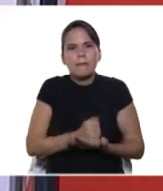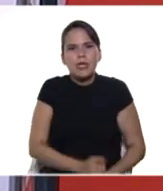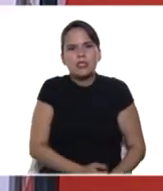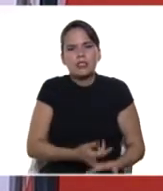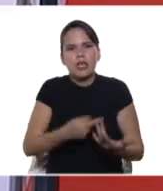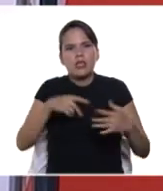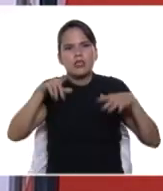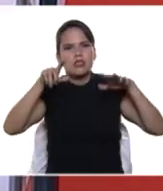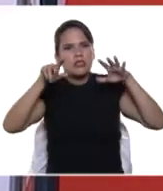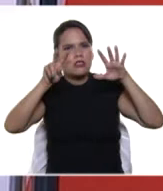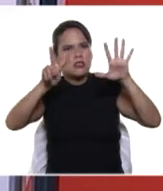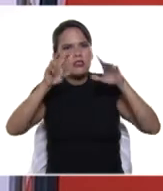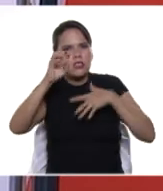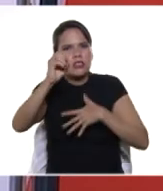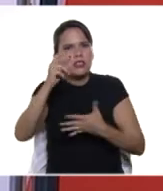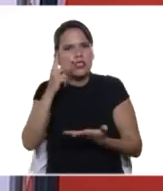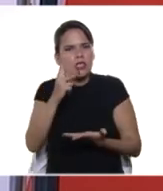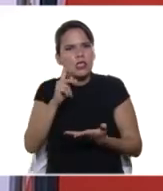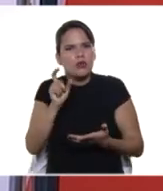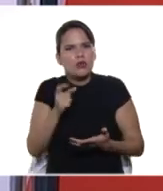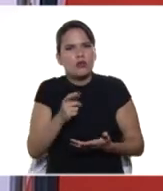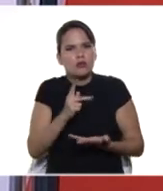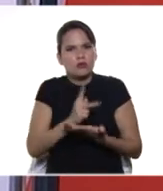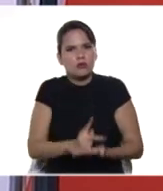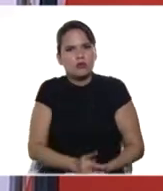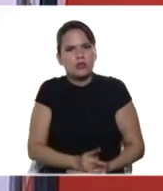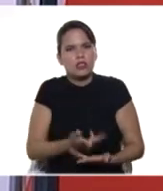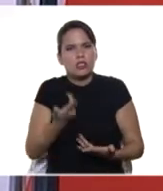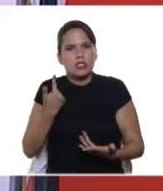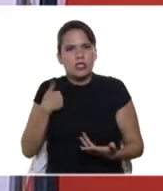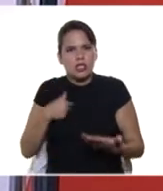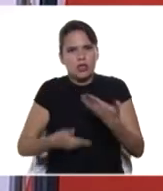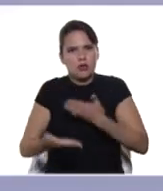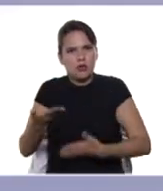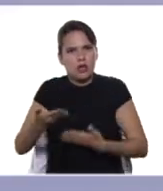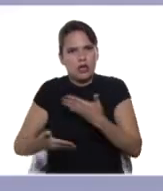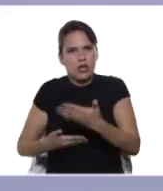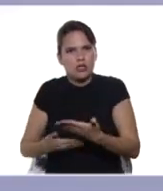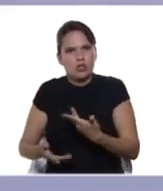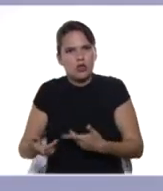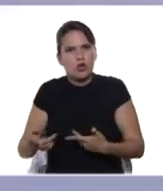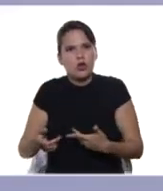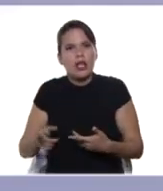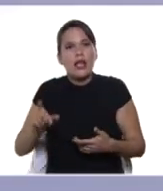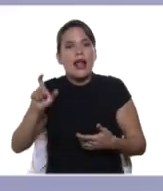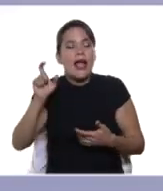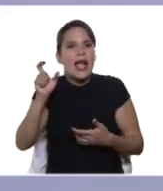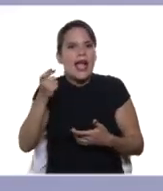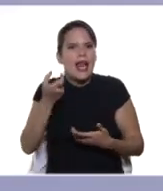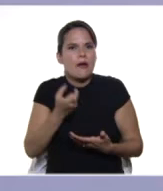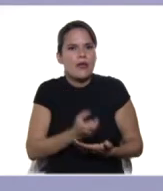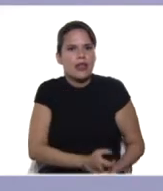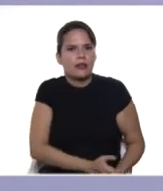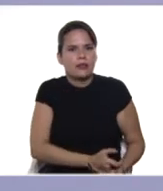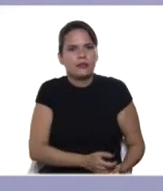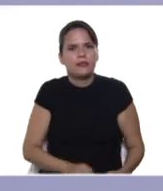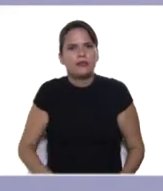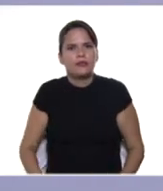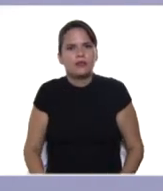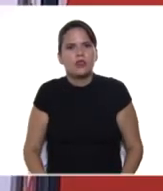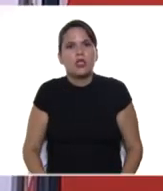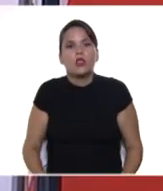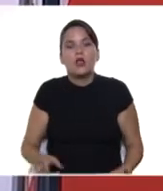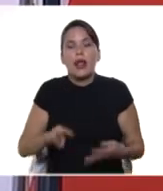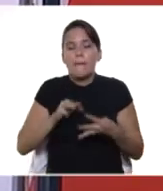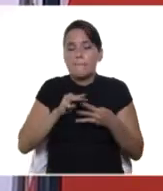kilogramos tiene directamente una relación con lo que es la gravedad. Entonces la masa,